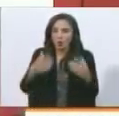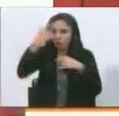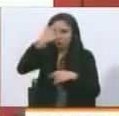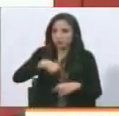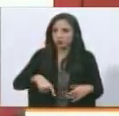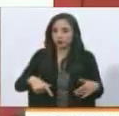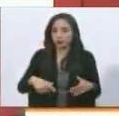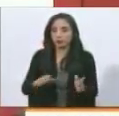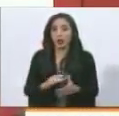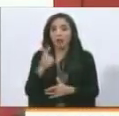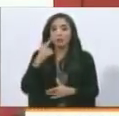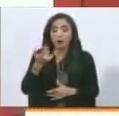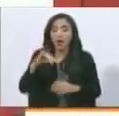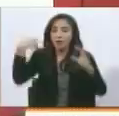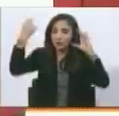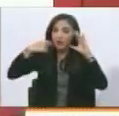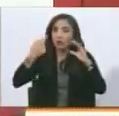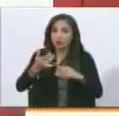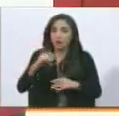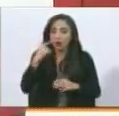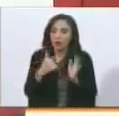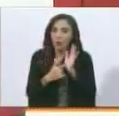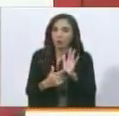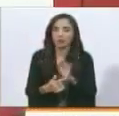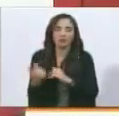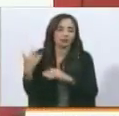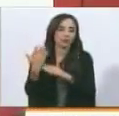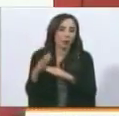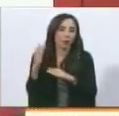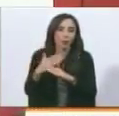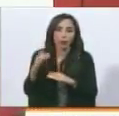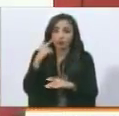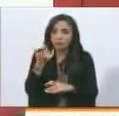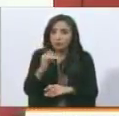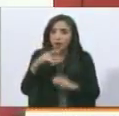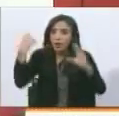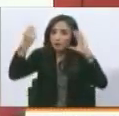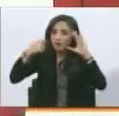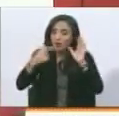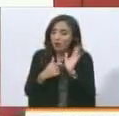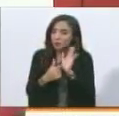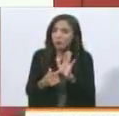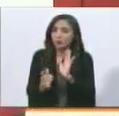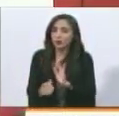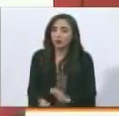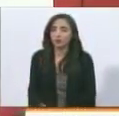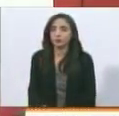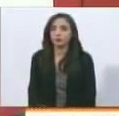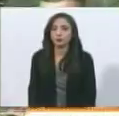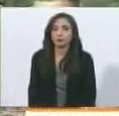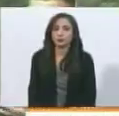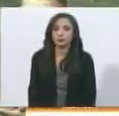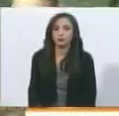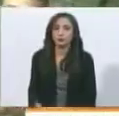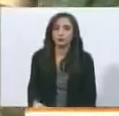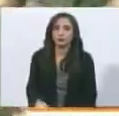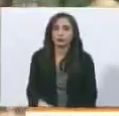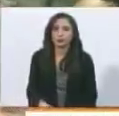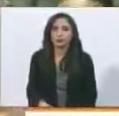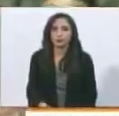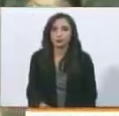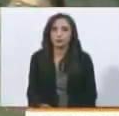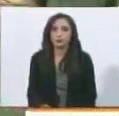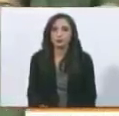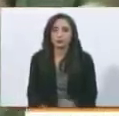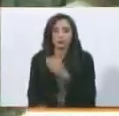yo tengo videos aquí y los voy a pasar. A mí no me importa, en verdad. No me importa. ¿Por qué no me